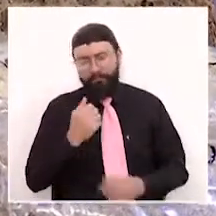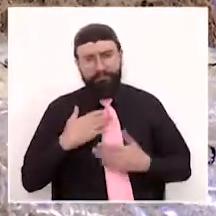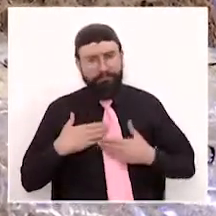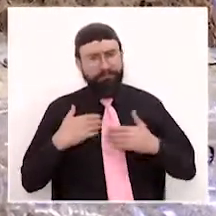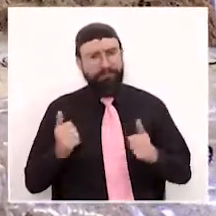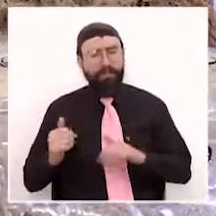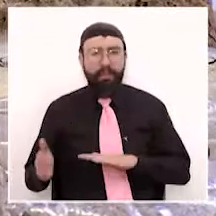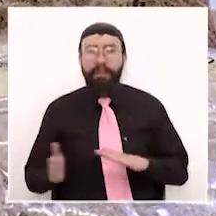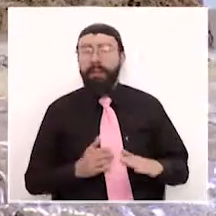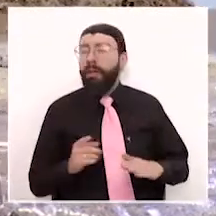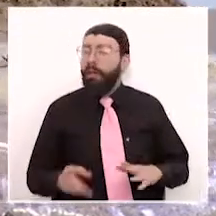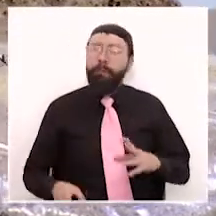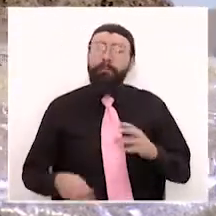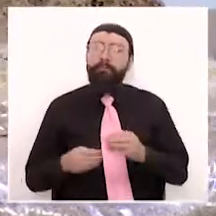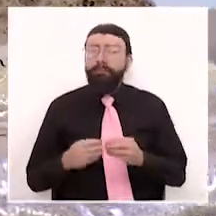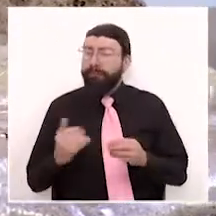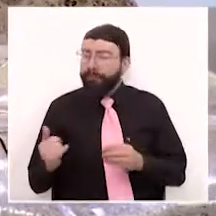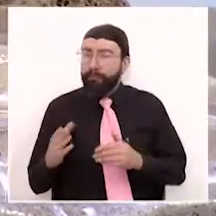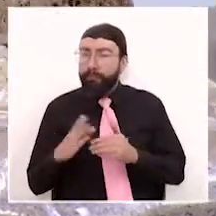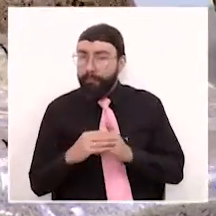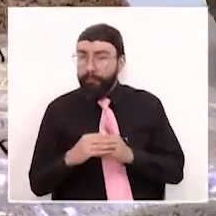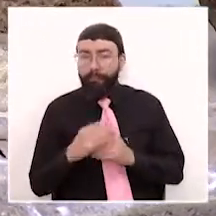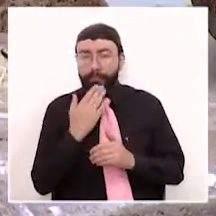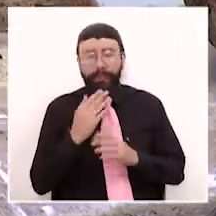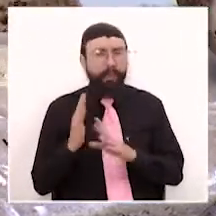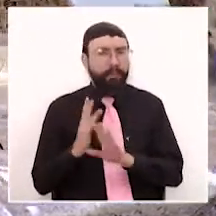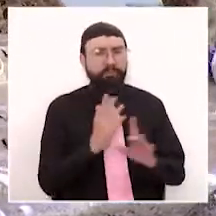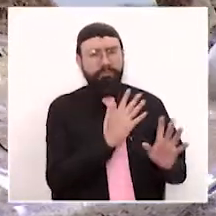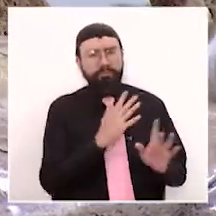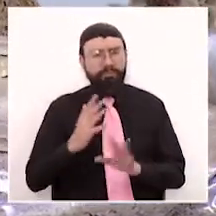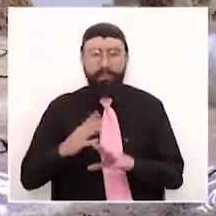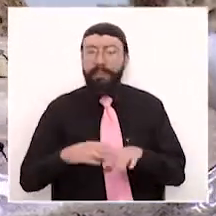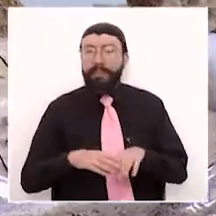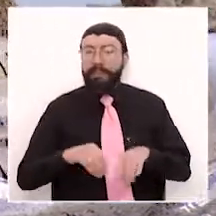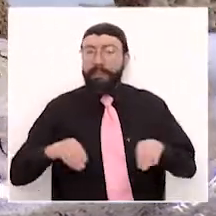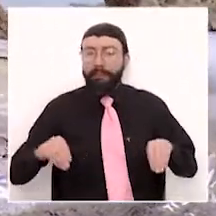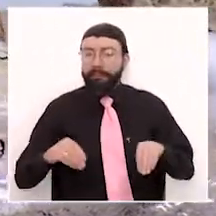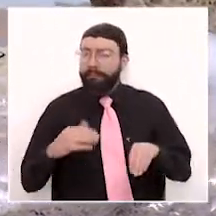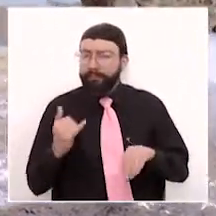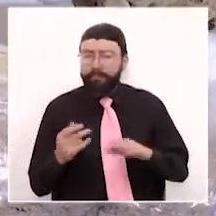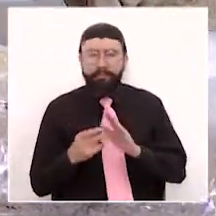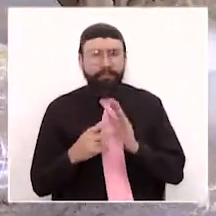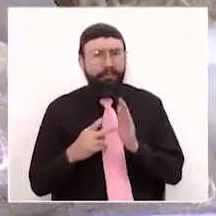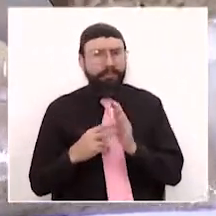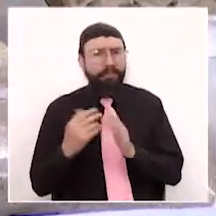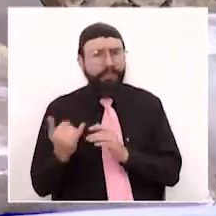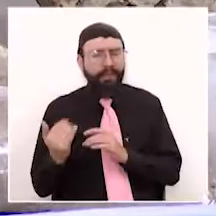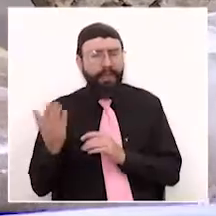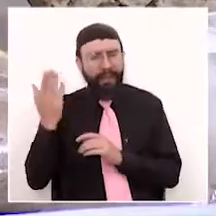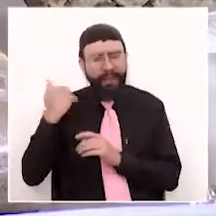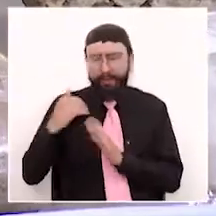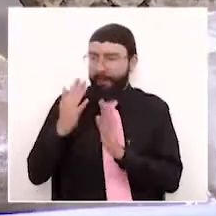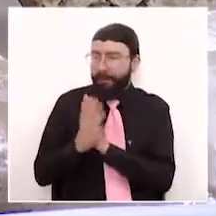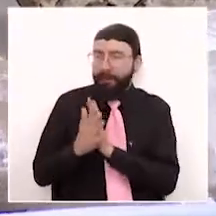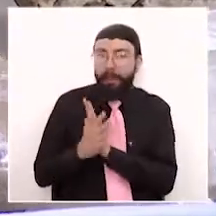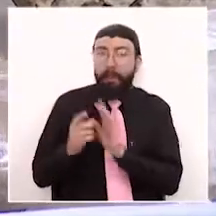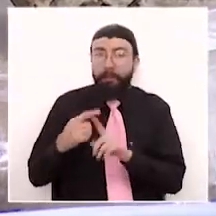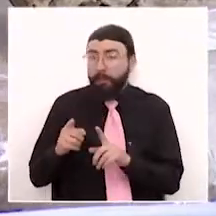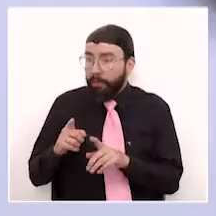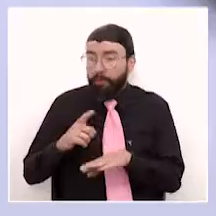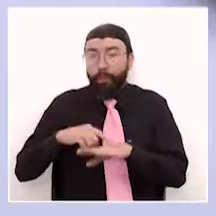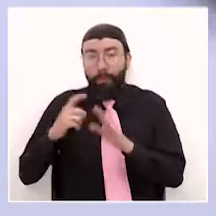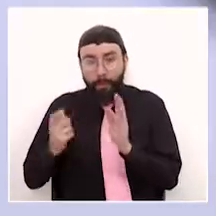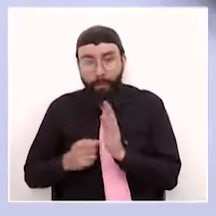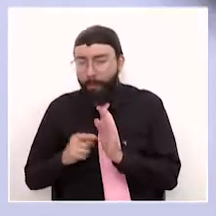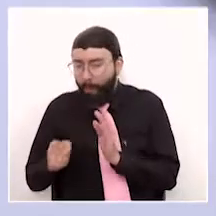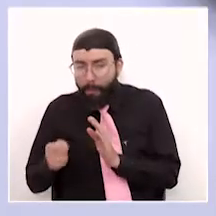a otro tipo de pan, está este que es de trigo integral, o sea que está hecho con, como les comenté, pero con todas las partes del